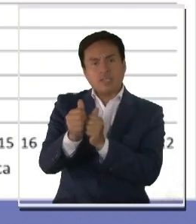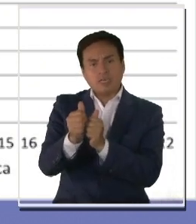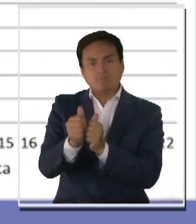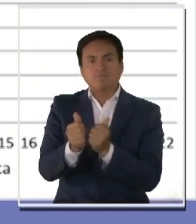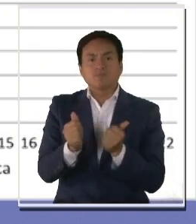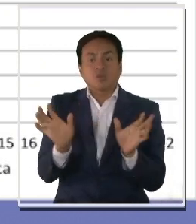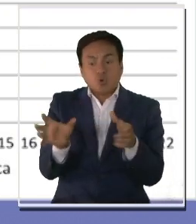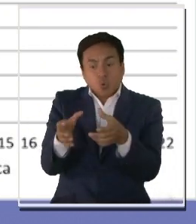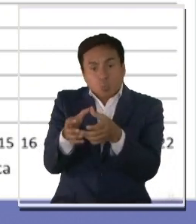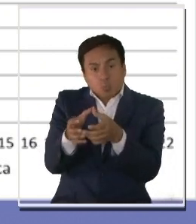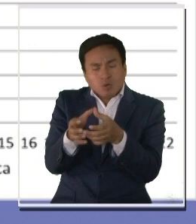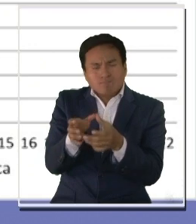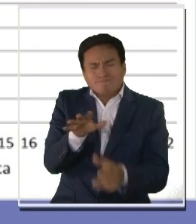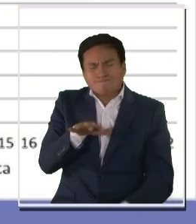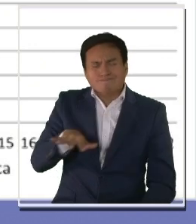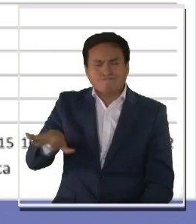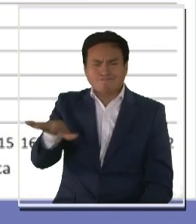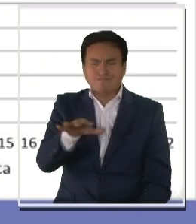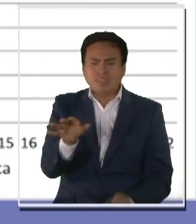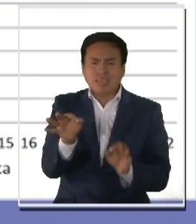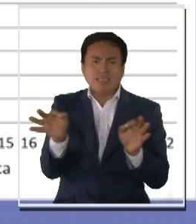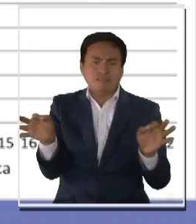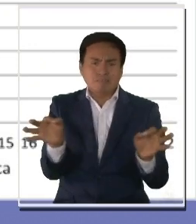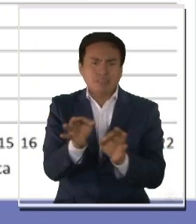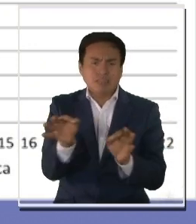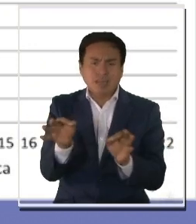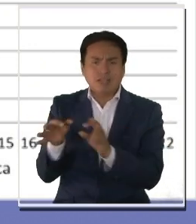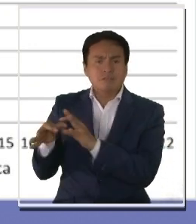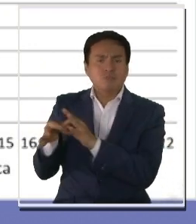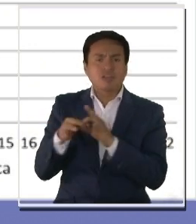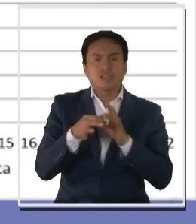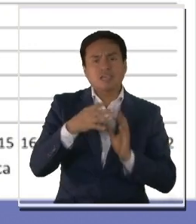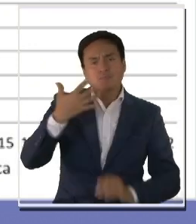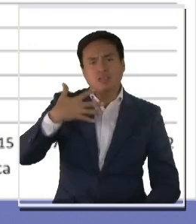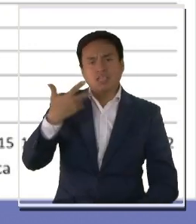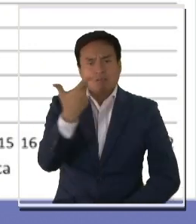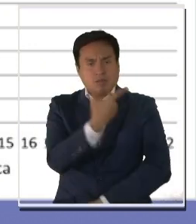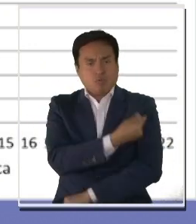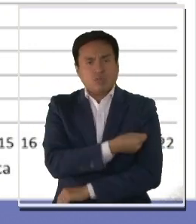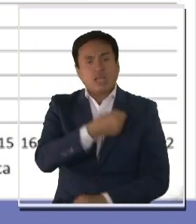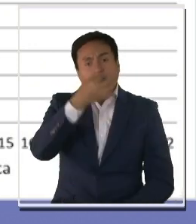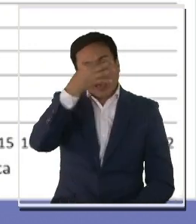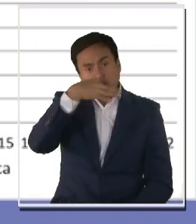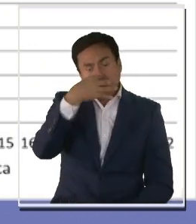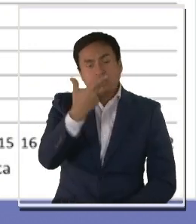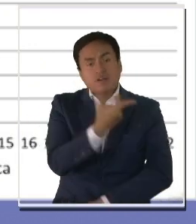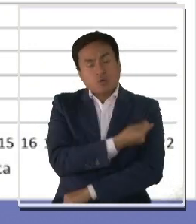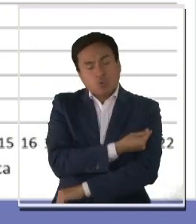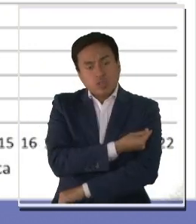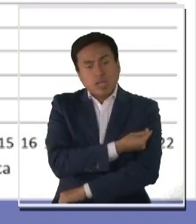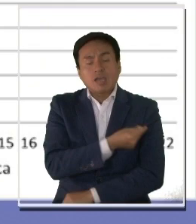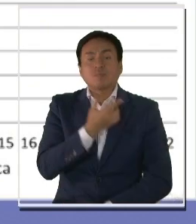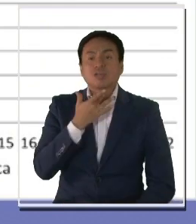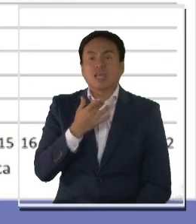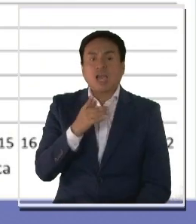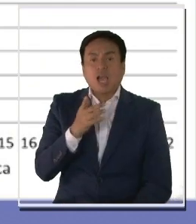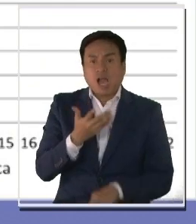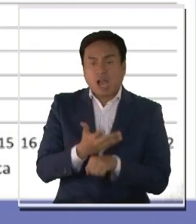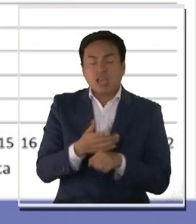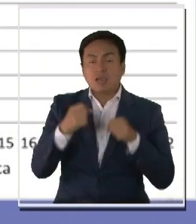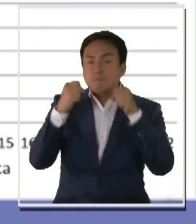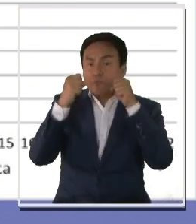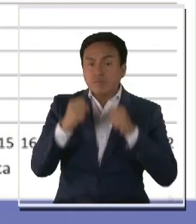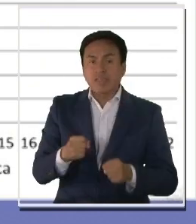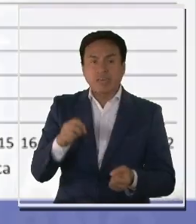que necesitamos poder explicarles Por qué es tan importante la vacuna de la influenza todavía tenemos una posibilidad